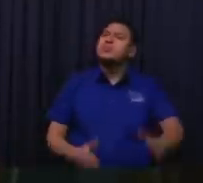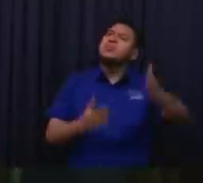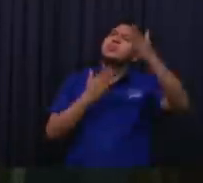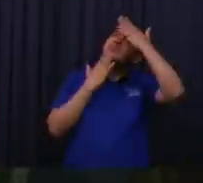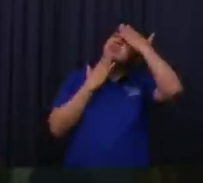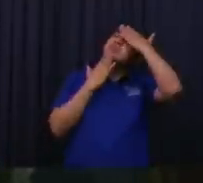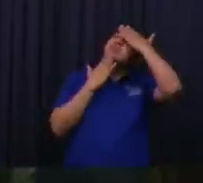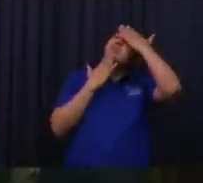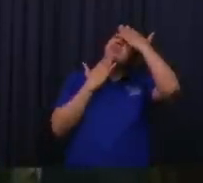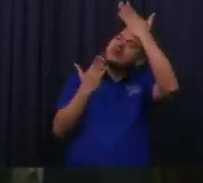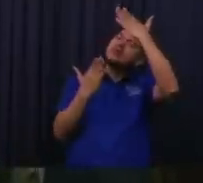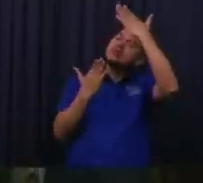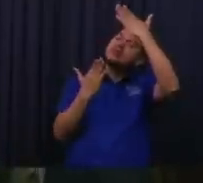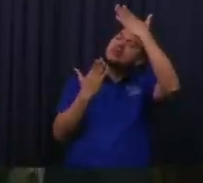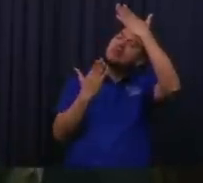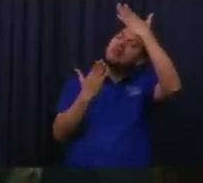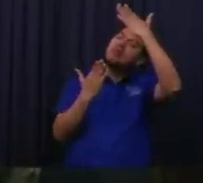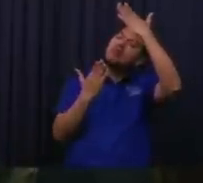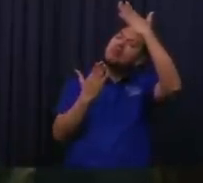Gracias.